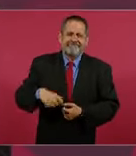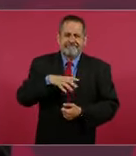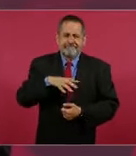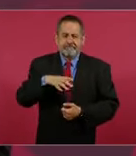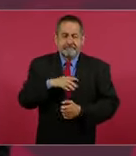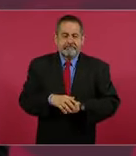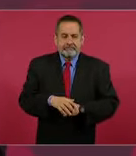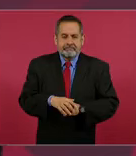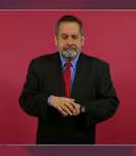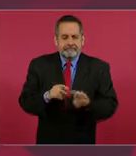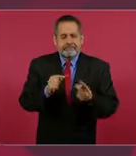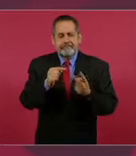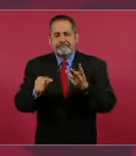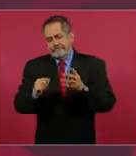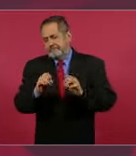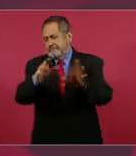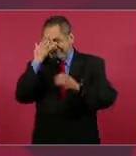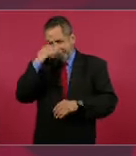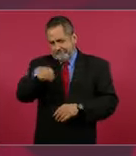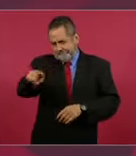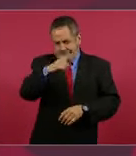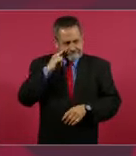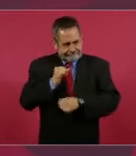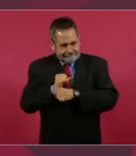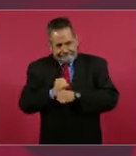Y ahí les dejo a los demás.